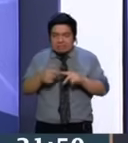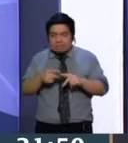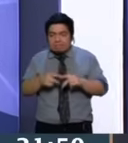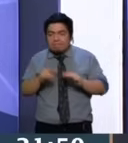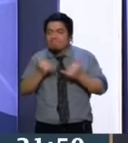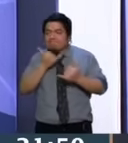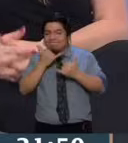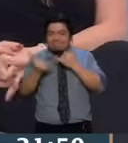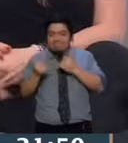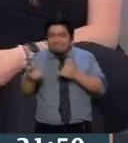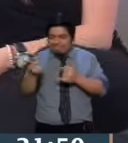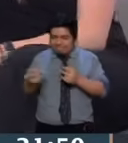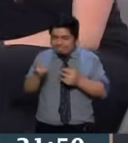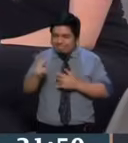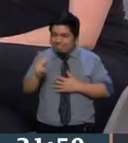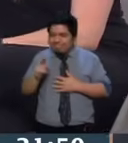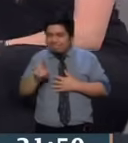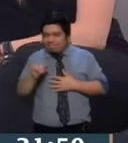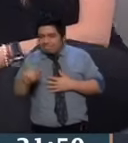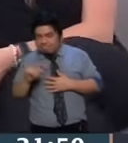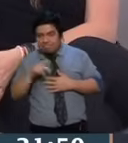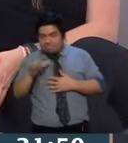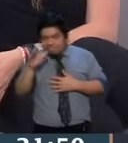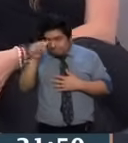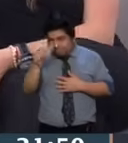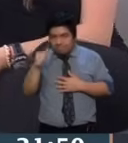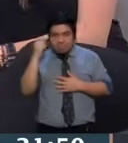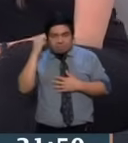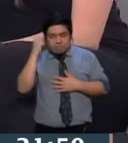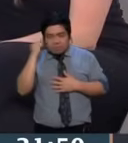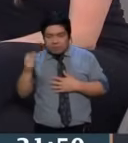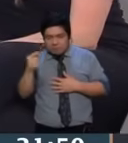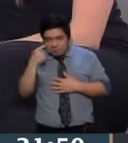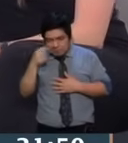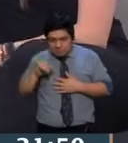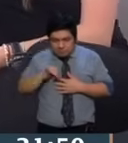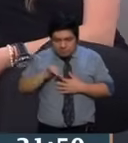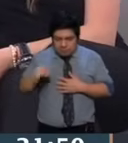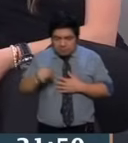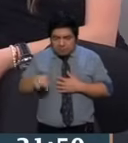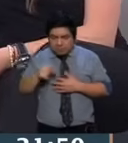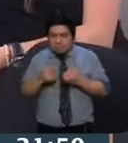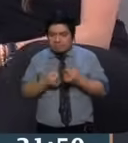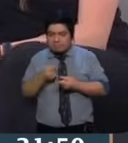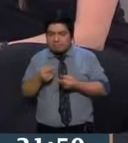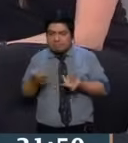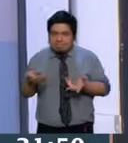nada preguntar más. algo sobre ese tema que decías del PRI, que es algo con lo que yo coincido, pero me llama un poco la atención el tema de